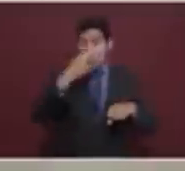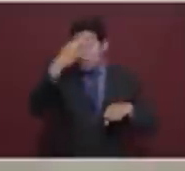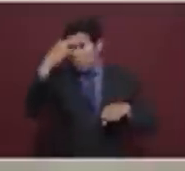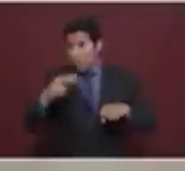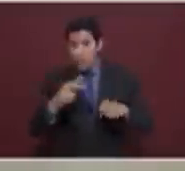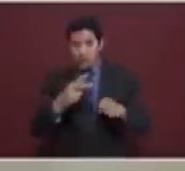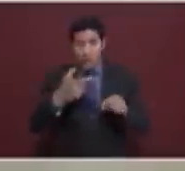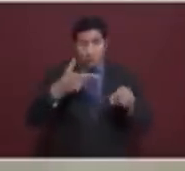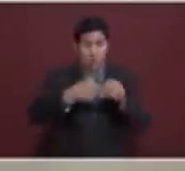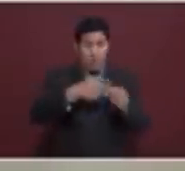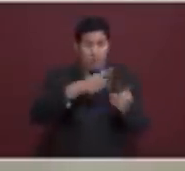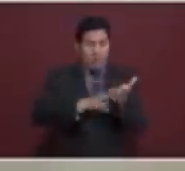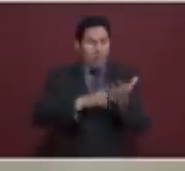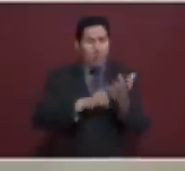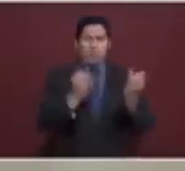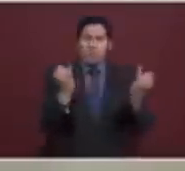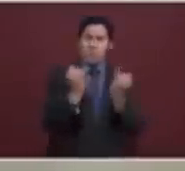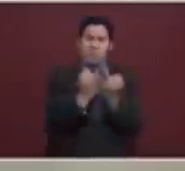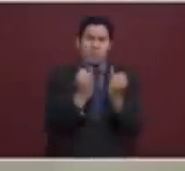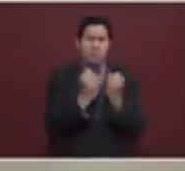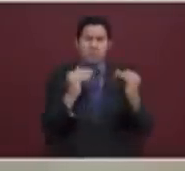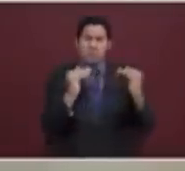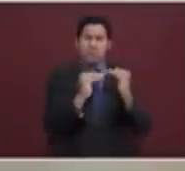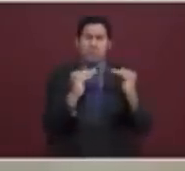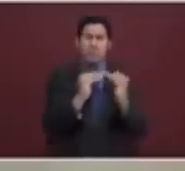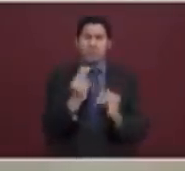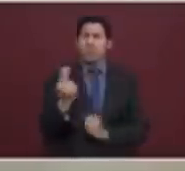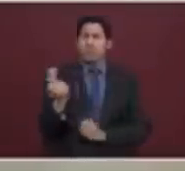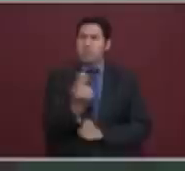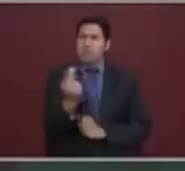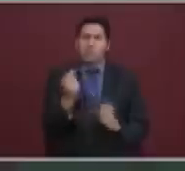otro lado y